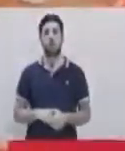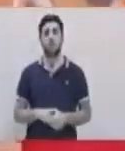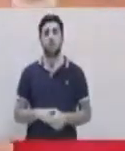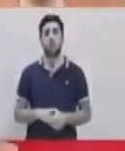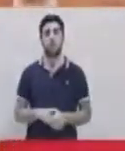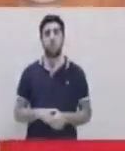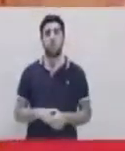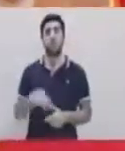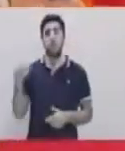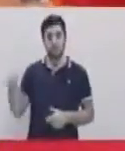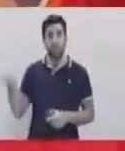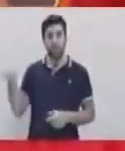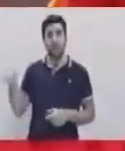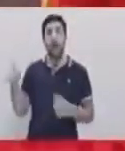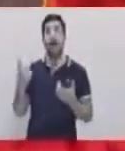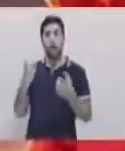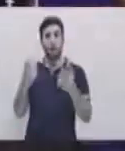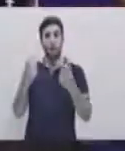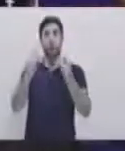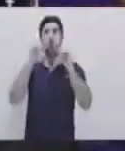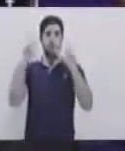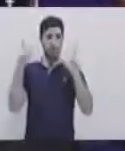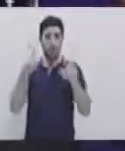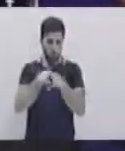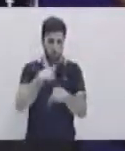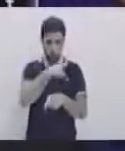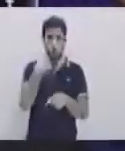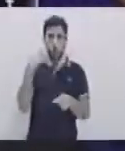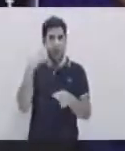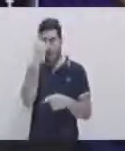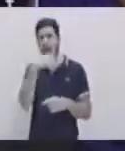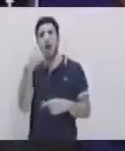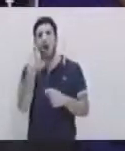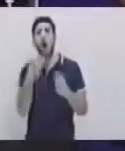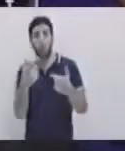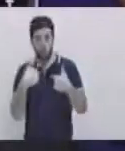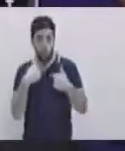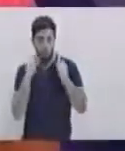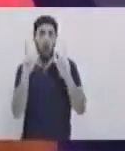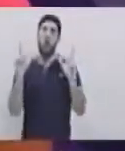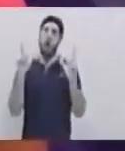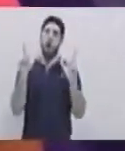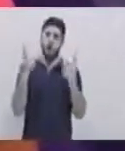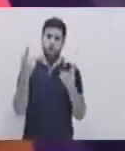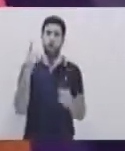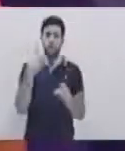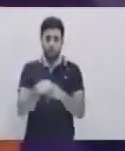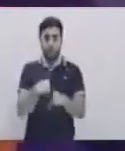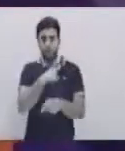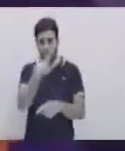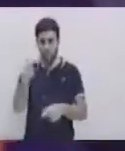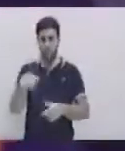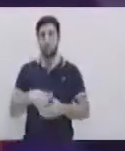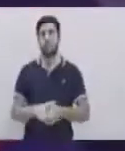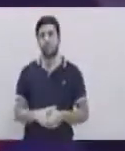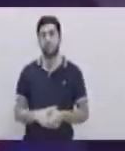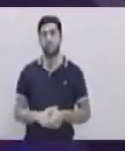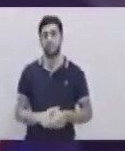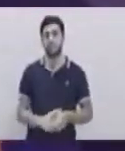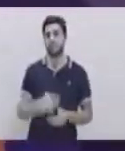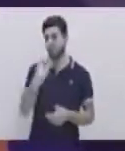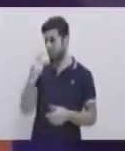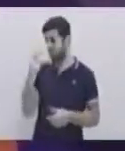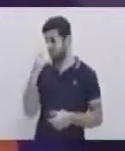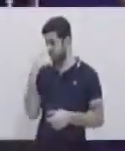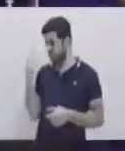expresión de asombro. ¿Hagamos todos una expresión de asombro? ¡Oh! Muy bien. ¿Por qué creen que